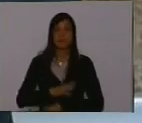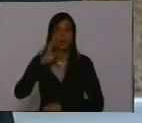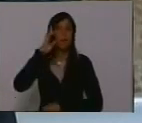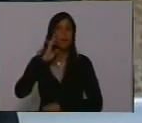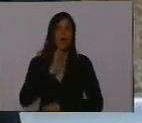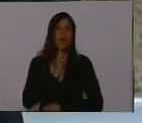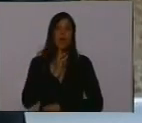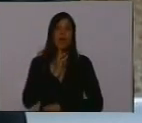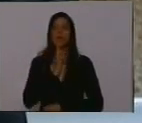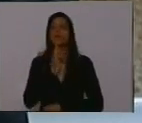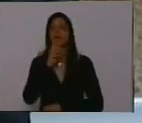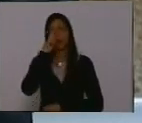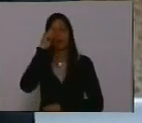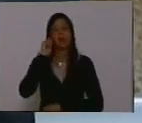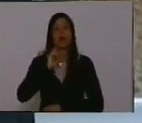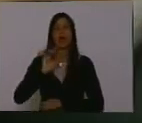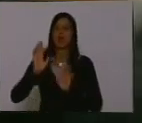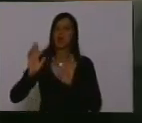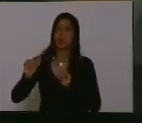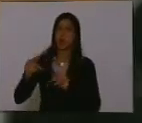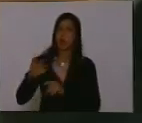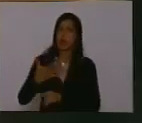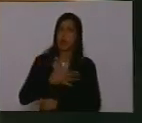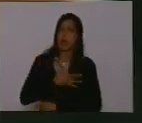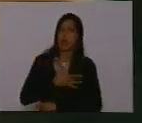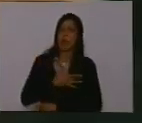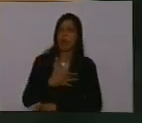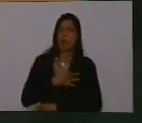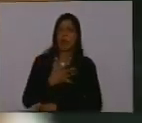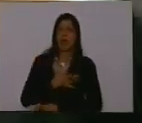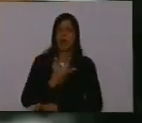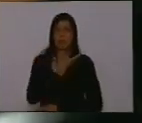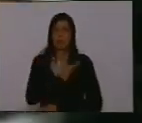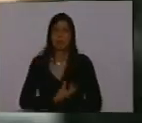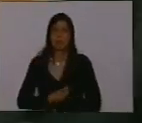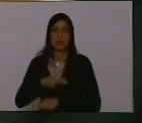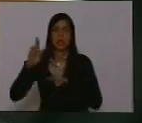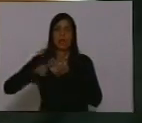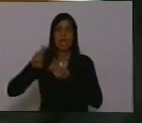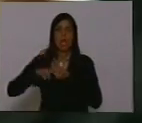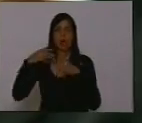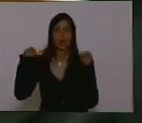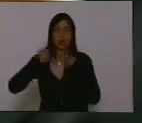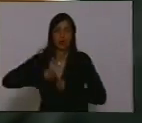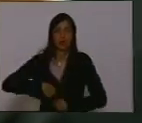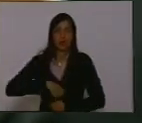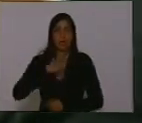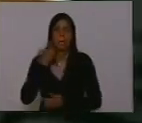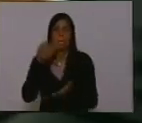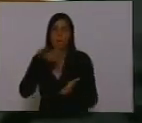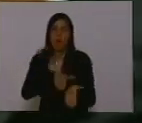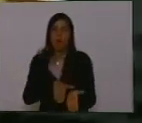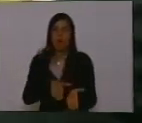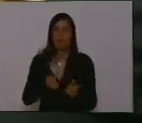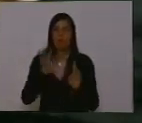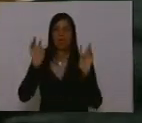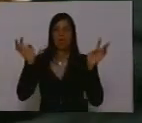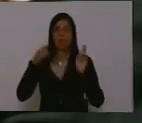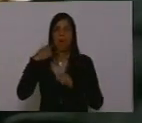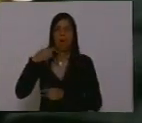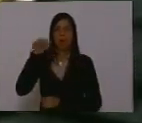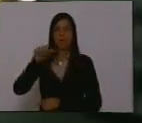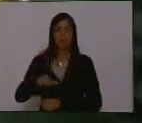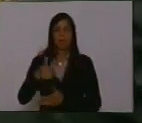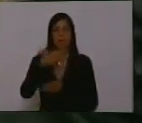nunca le dio el pésame, nunca habló de luto, nunca habló de muerte. En la carta que